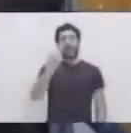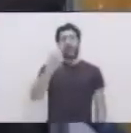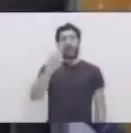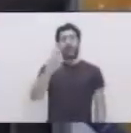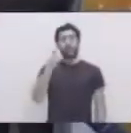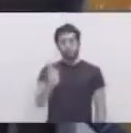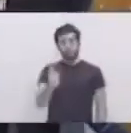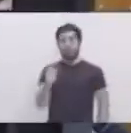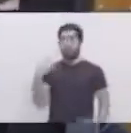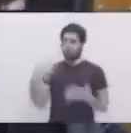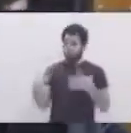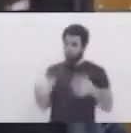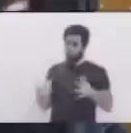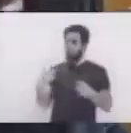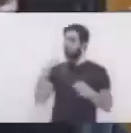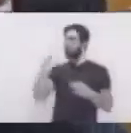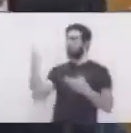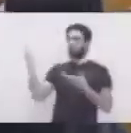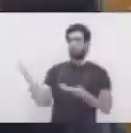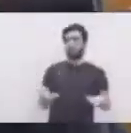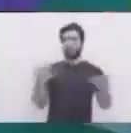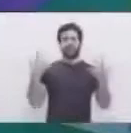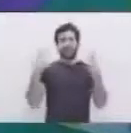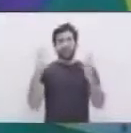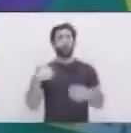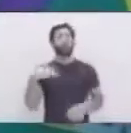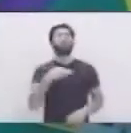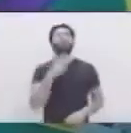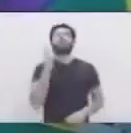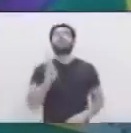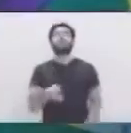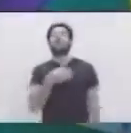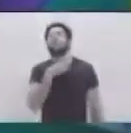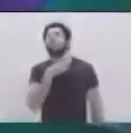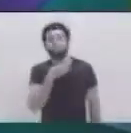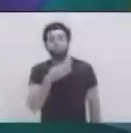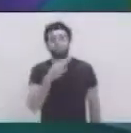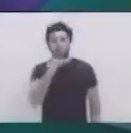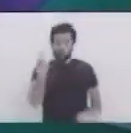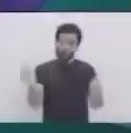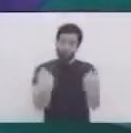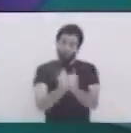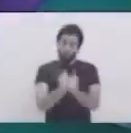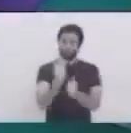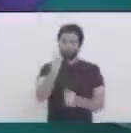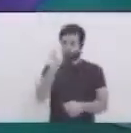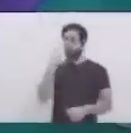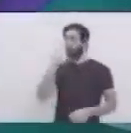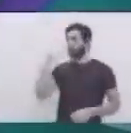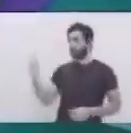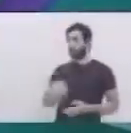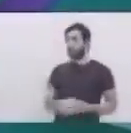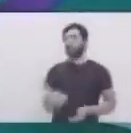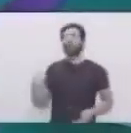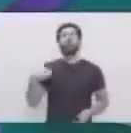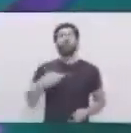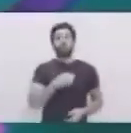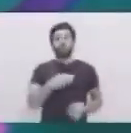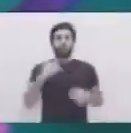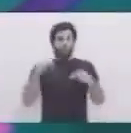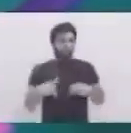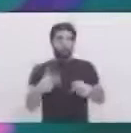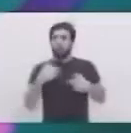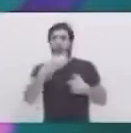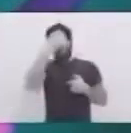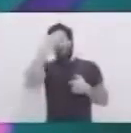maestra, bienvenida. Cuéntenos. Muchas gracias. Gracias por la invitación y como siempre es un gusto tenerlos a ustedes por acá, chicos. Y hoy no me podría